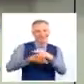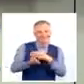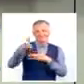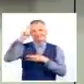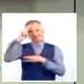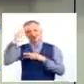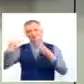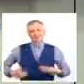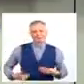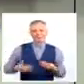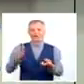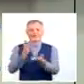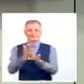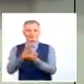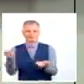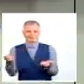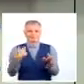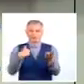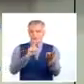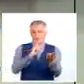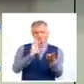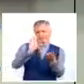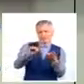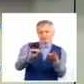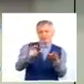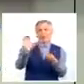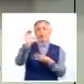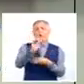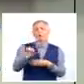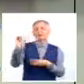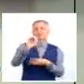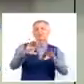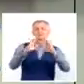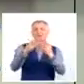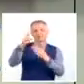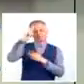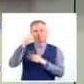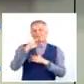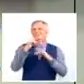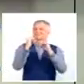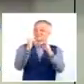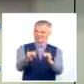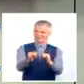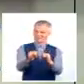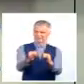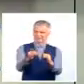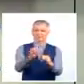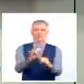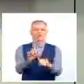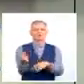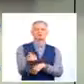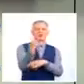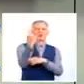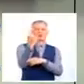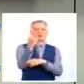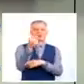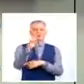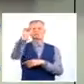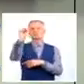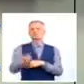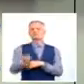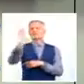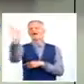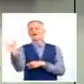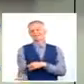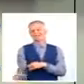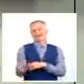fenómeno que no lo digo yo, así lo describe la OMS con todos los rigores estadísticos. Y no es que pase solo en Sudáfrica o